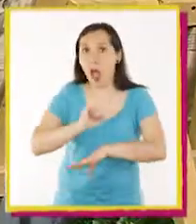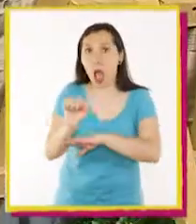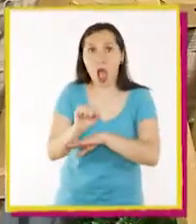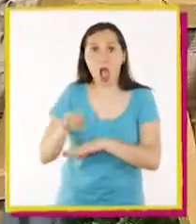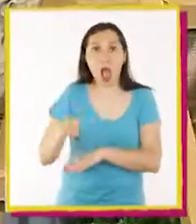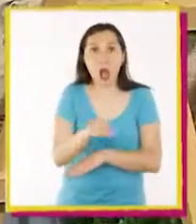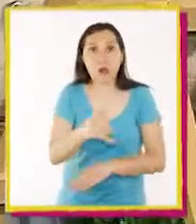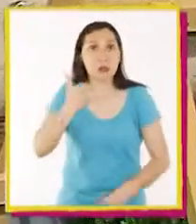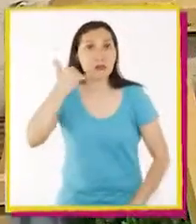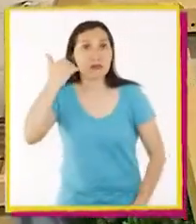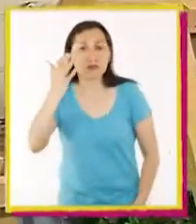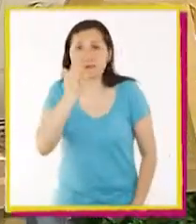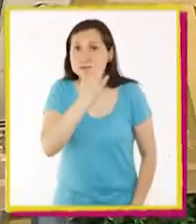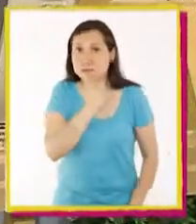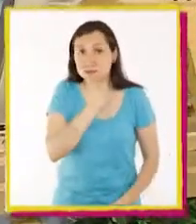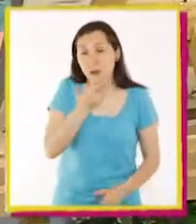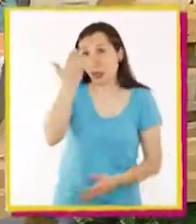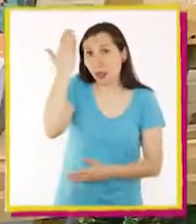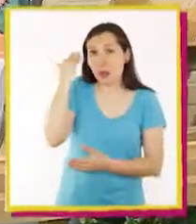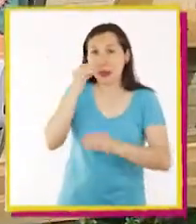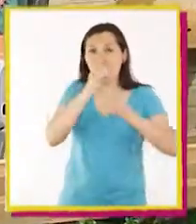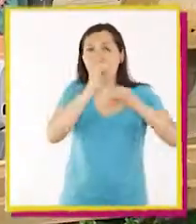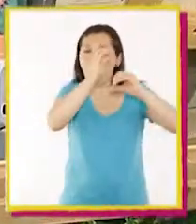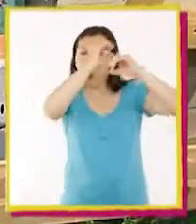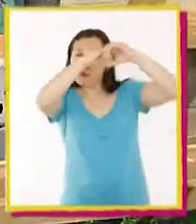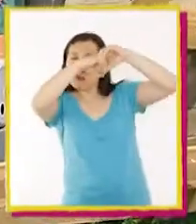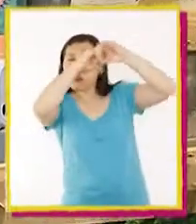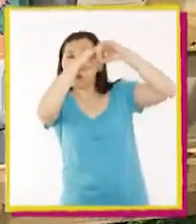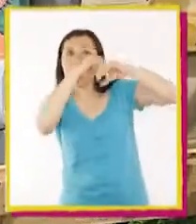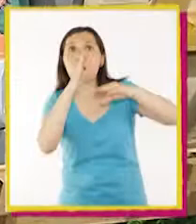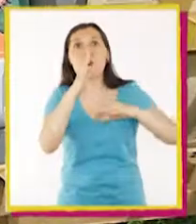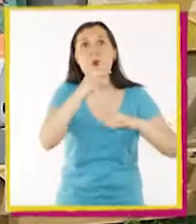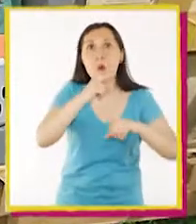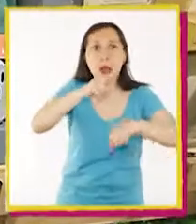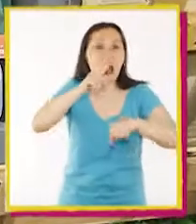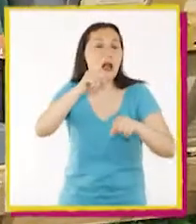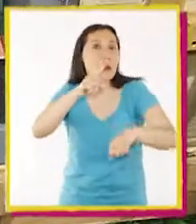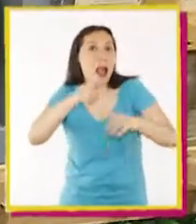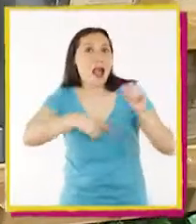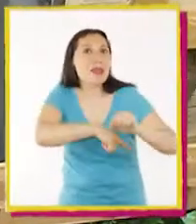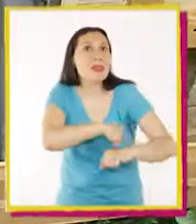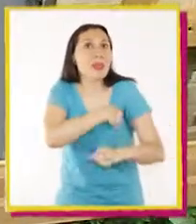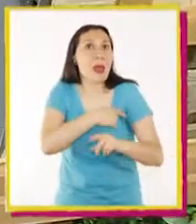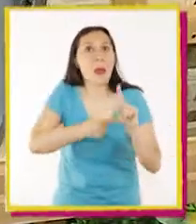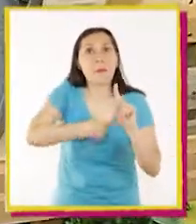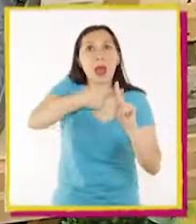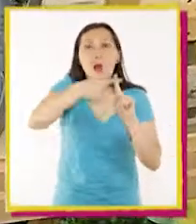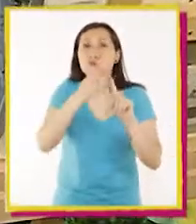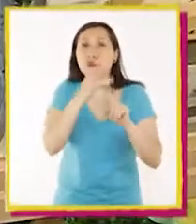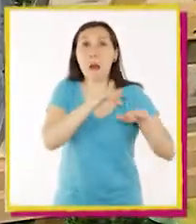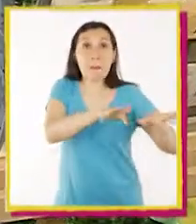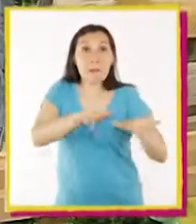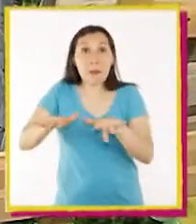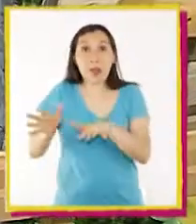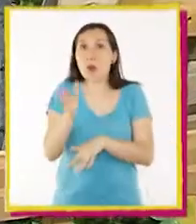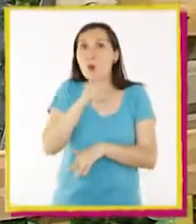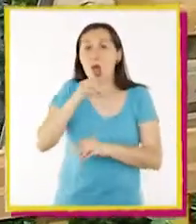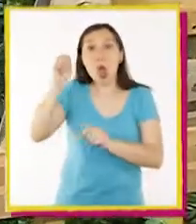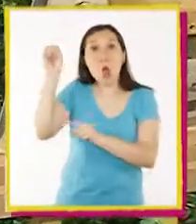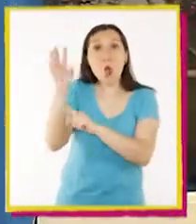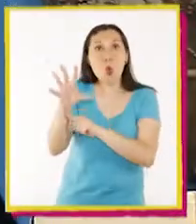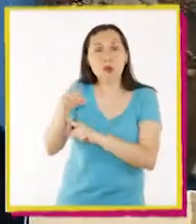ni los autos, ni los teléfonos, ni los telescopios, ni los termómetros, ni los pianos, ni siquiera